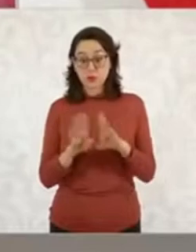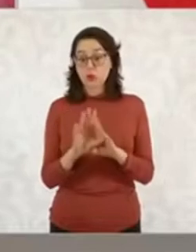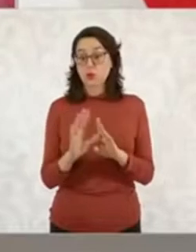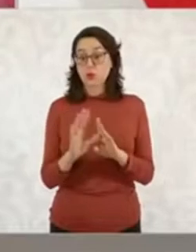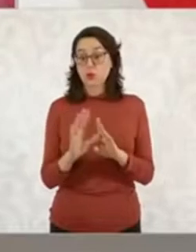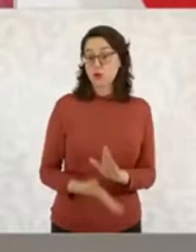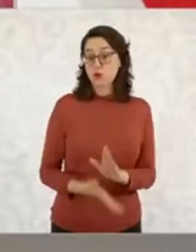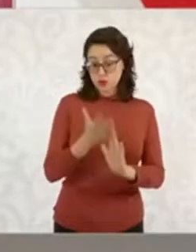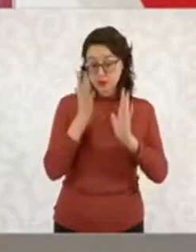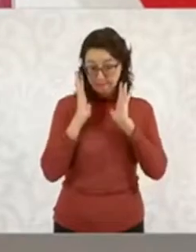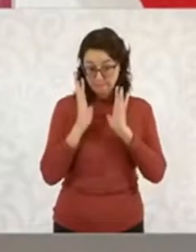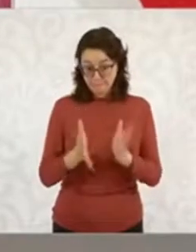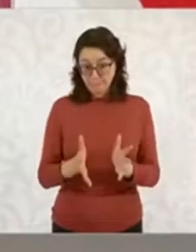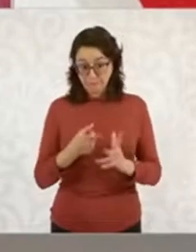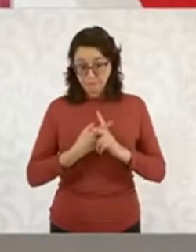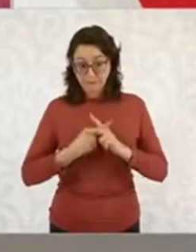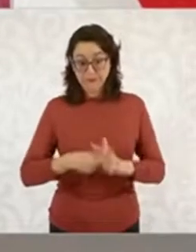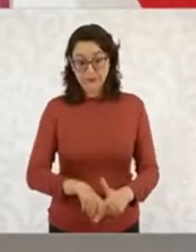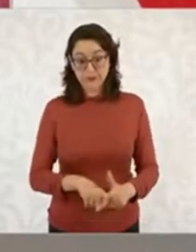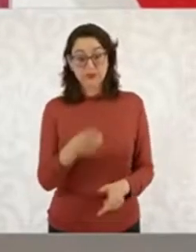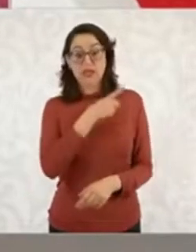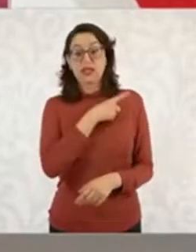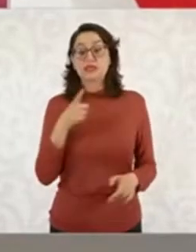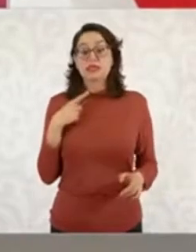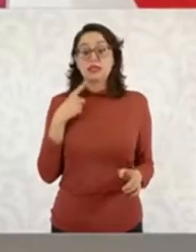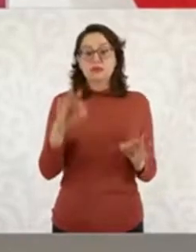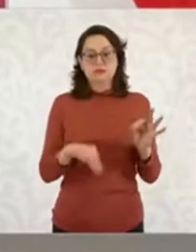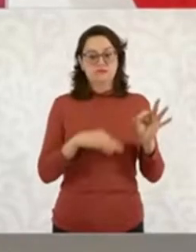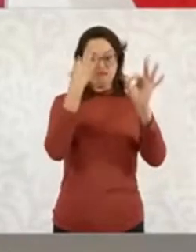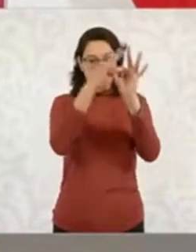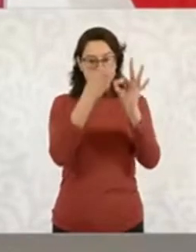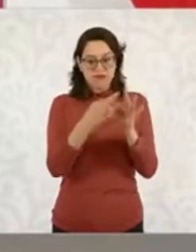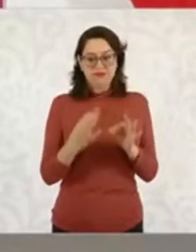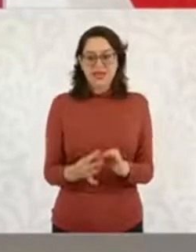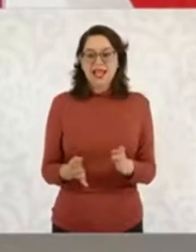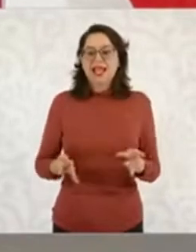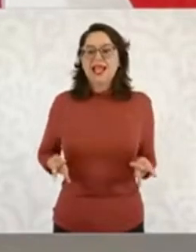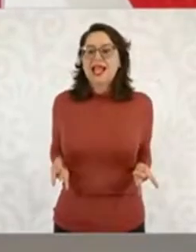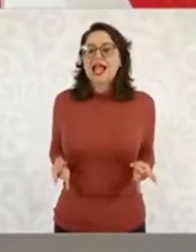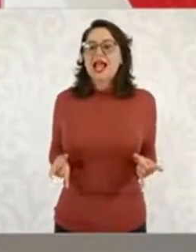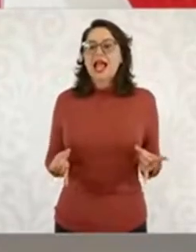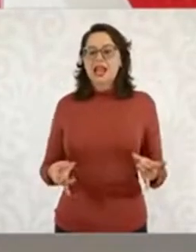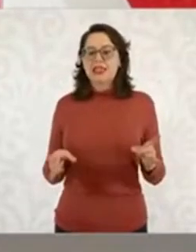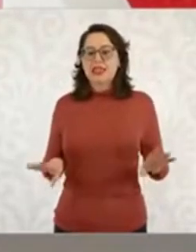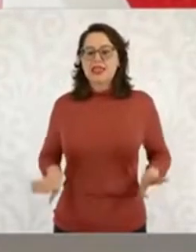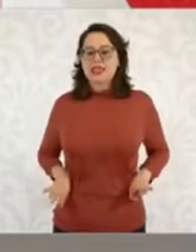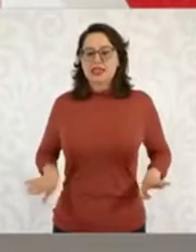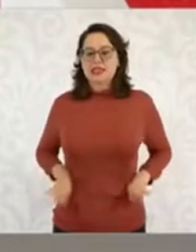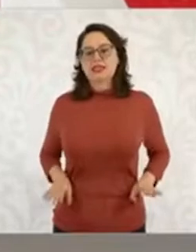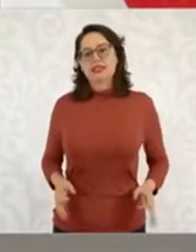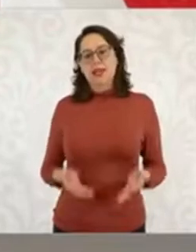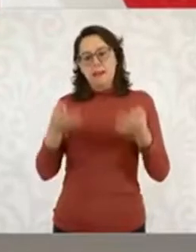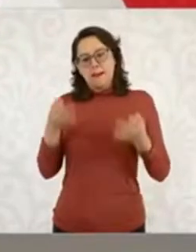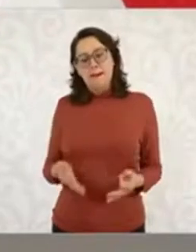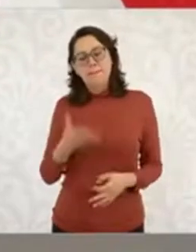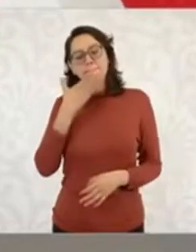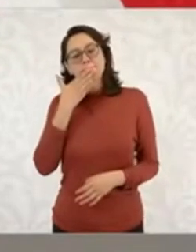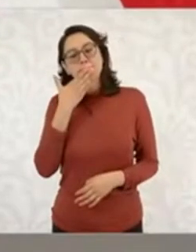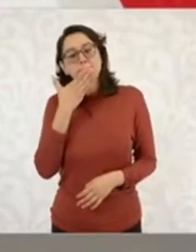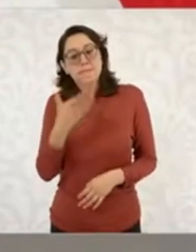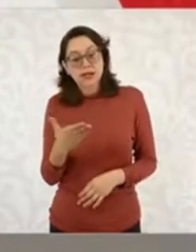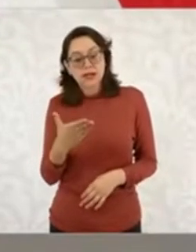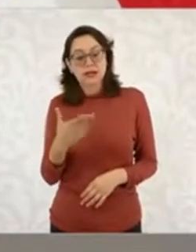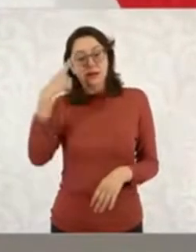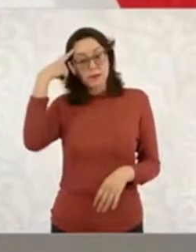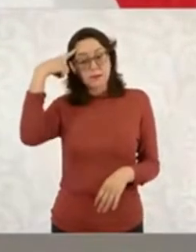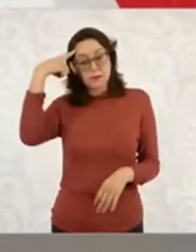que garantizar que la empresa constructora entregue todo con la calidad y las características que se requiere para operar en las condiciones que pusimos al